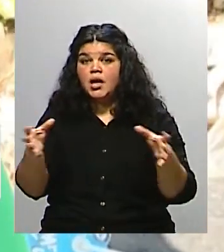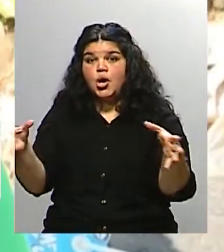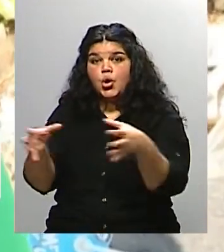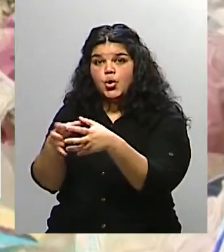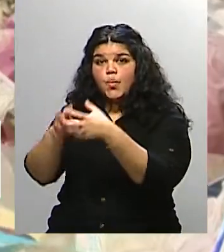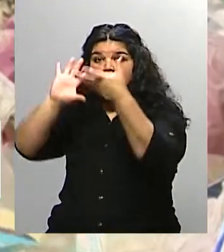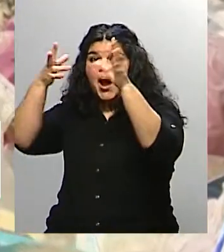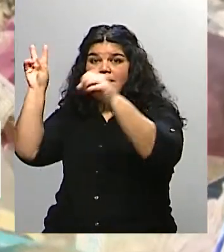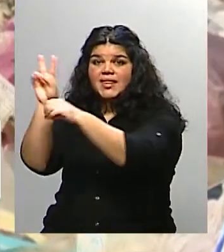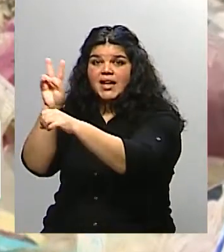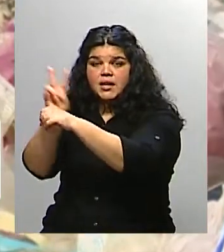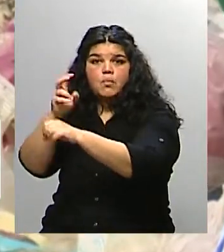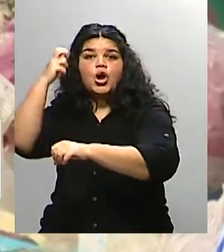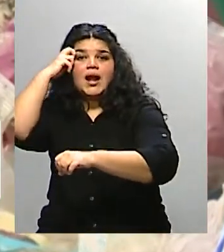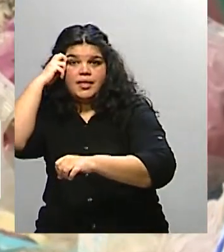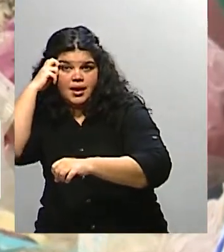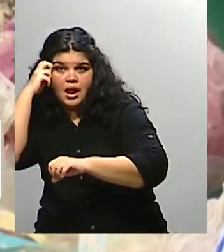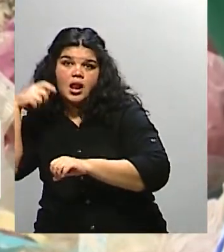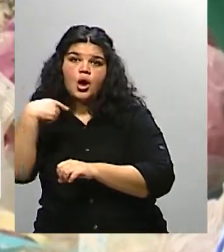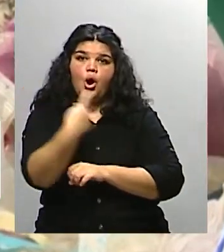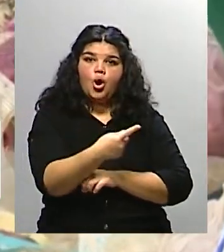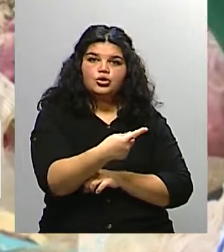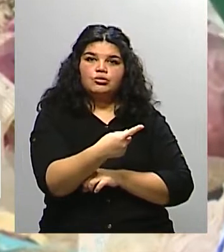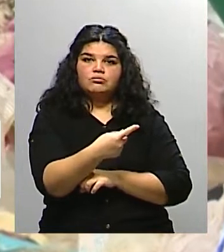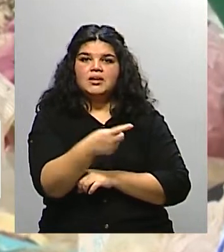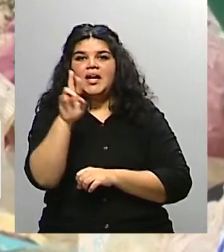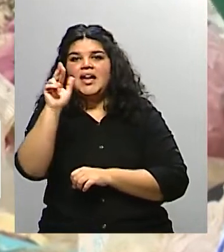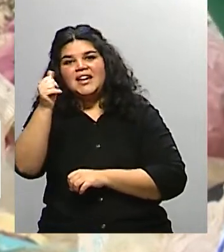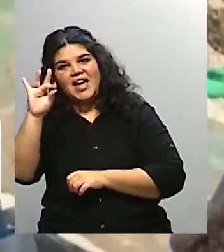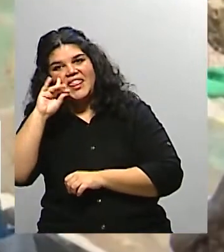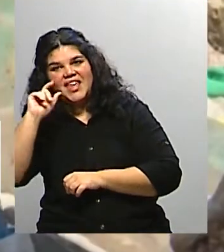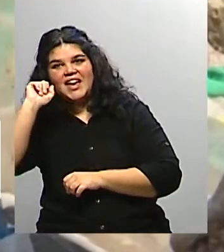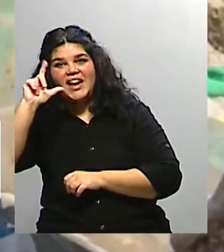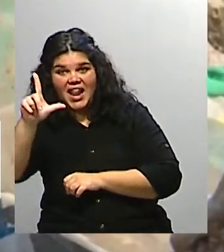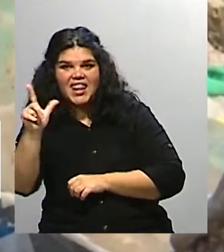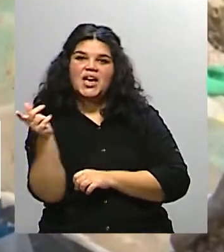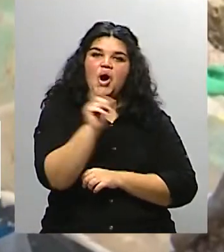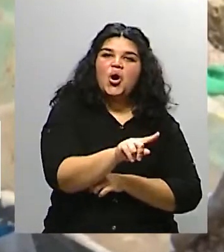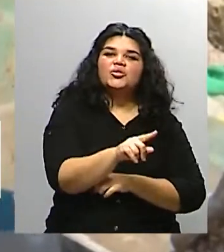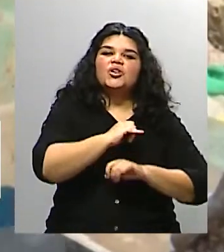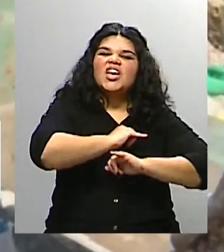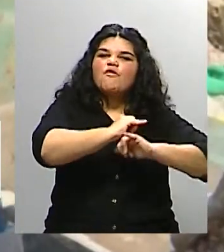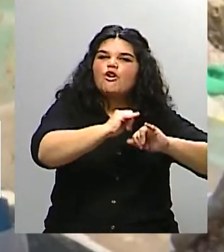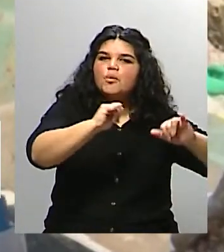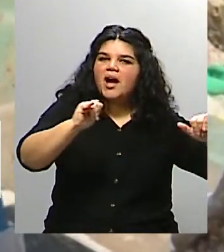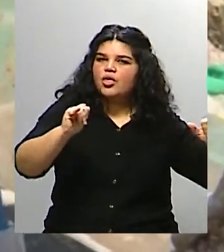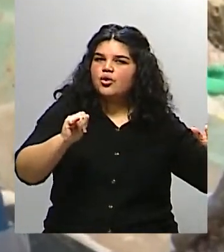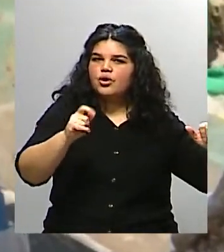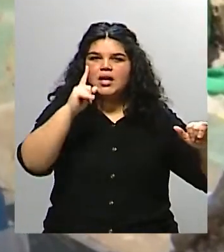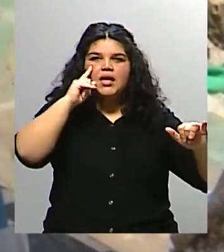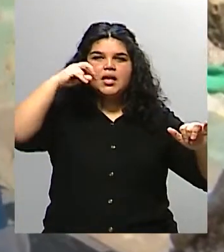el ambientalismo informado, documentado, que es un poco en donde nos movemos nosotros como